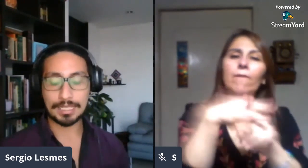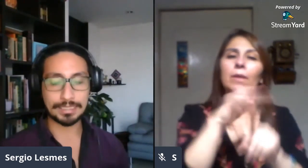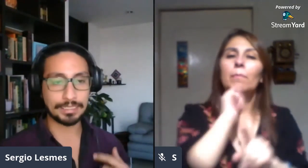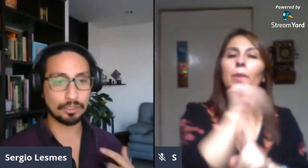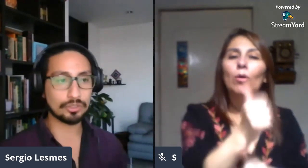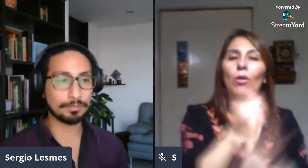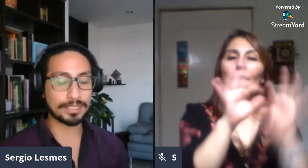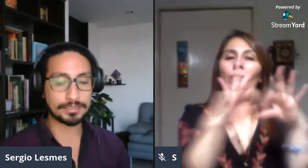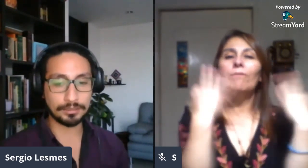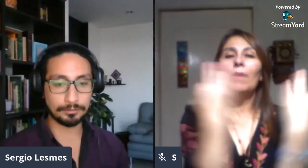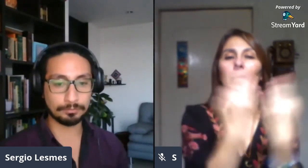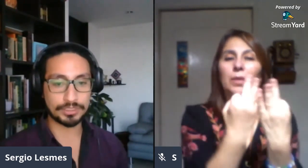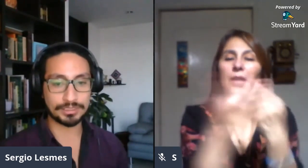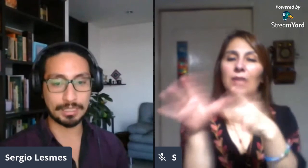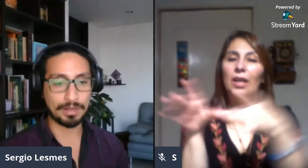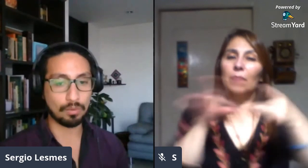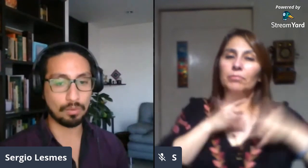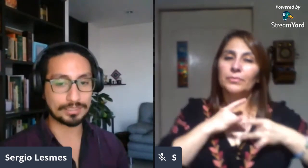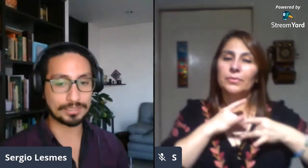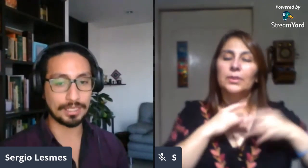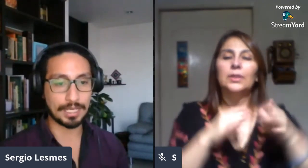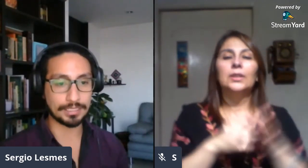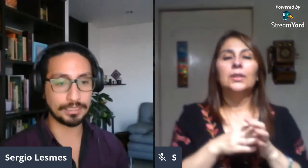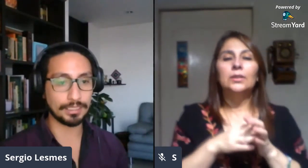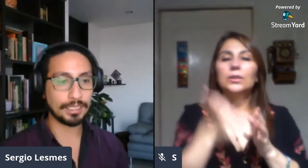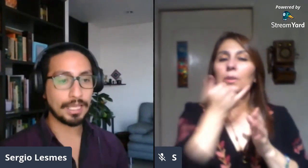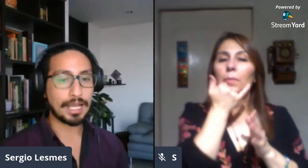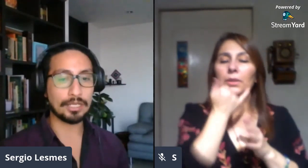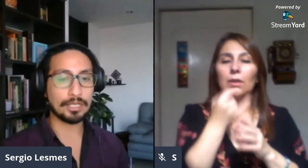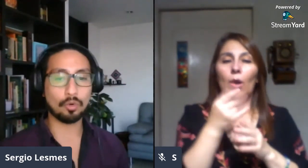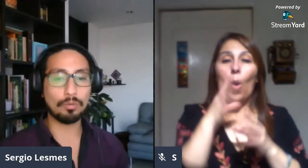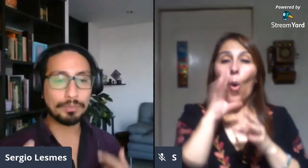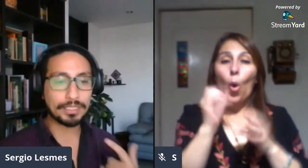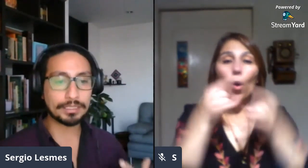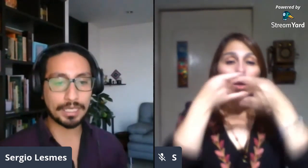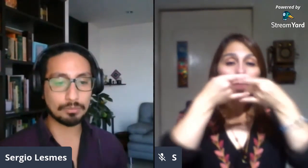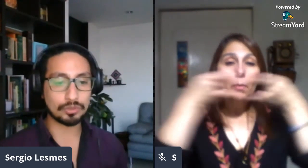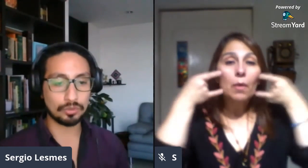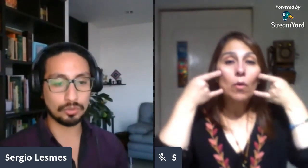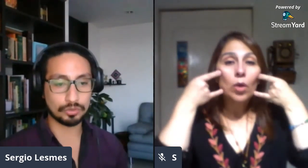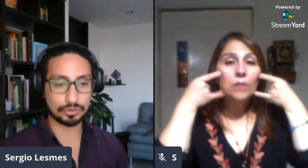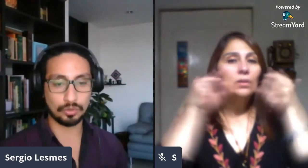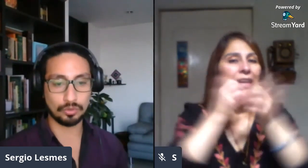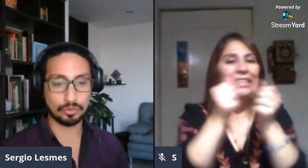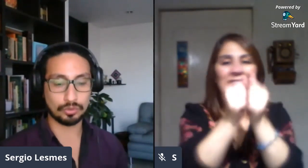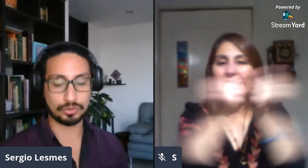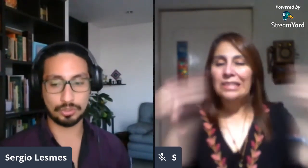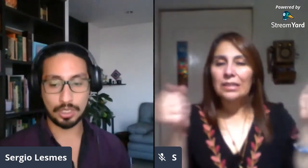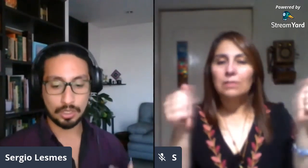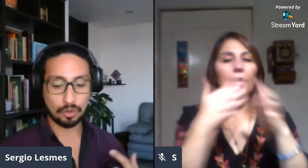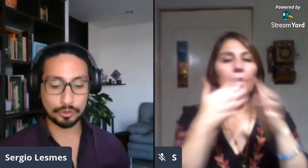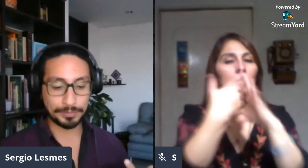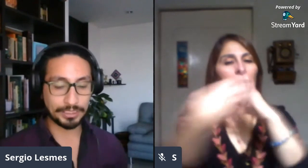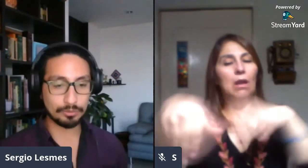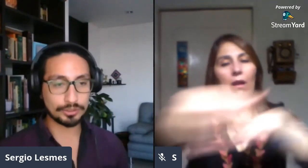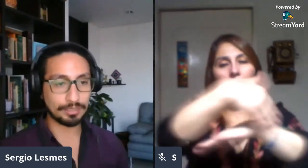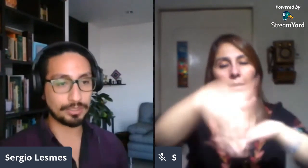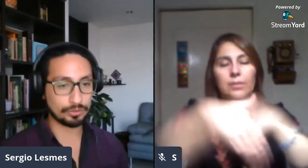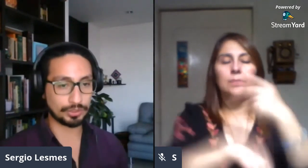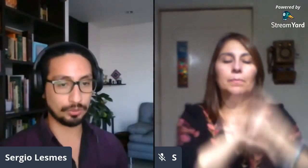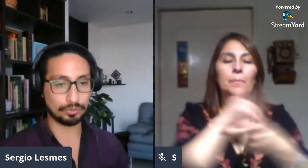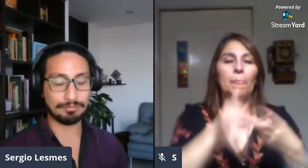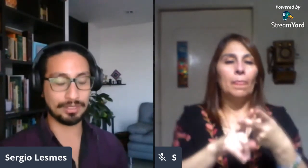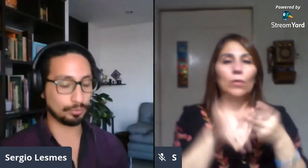Entonces, al salir los hombres sin tapabocas a la calle, al no cumplir, digamos, con los